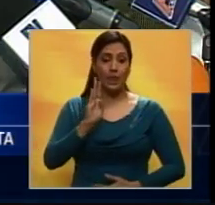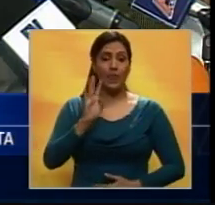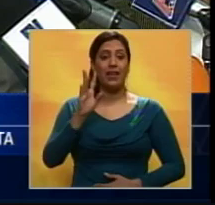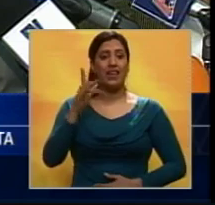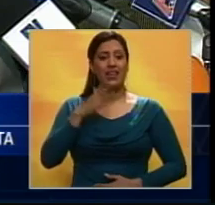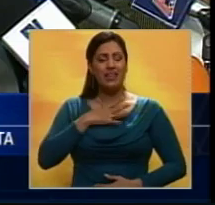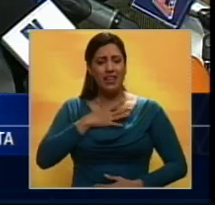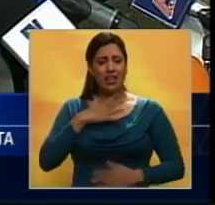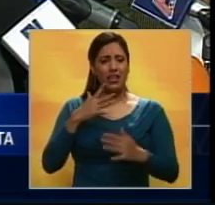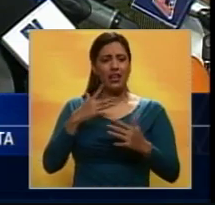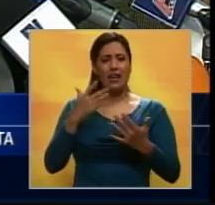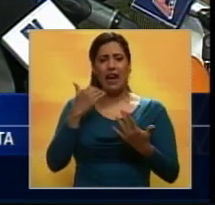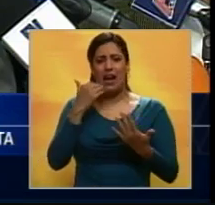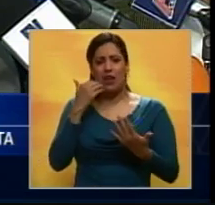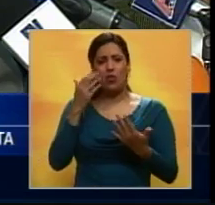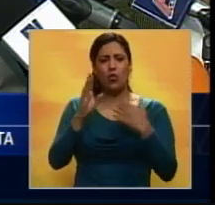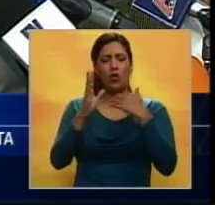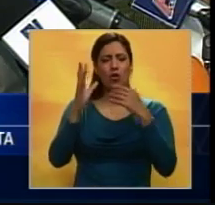dilatoria,